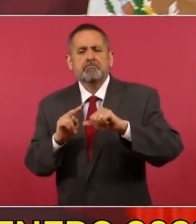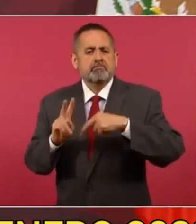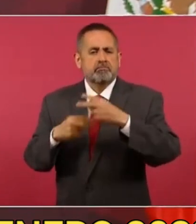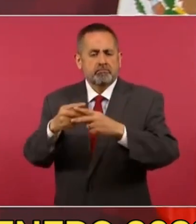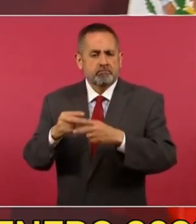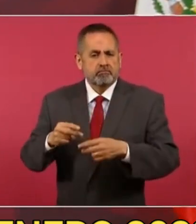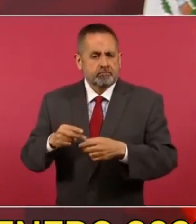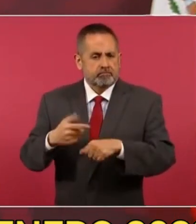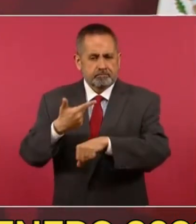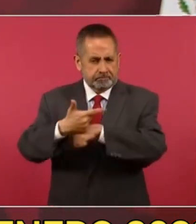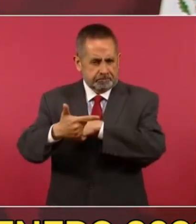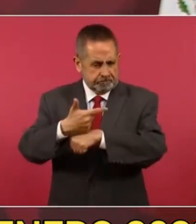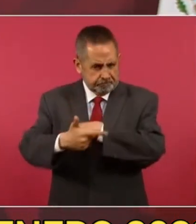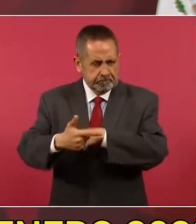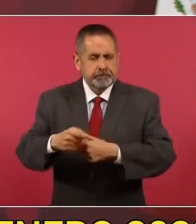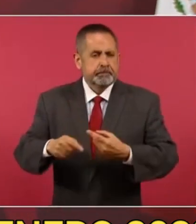Estuve en Guatemala,